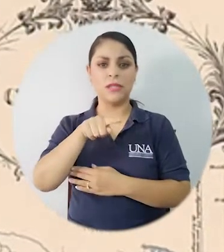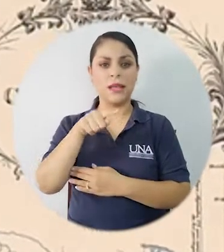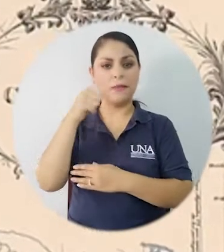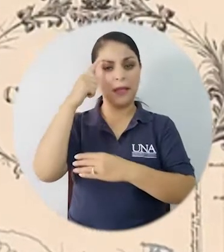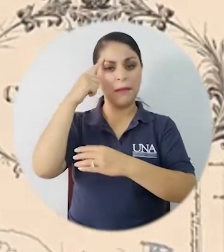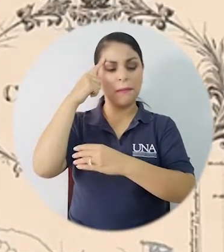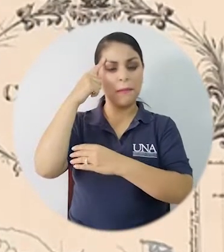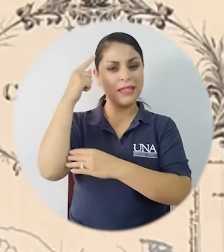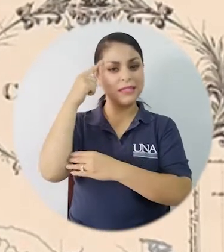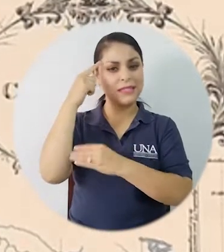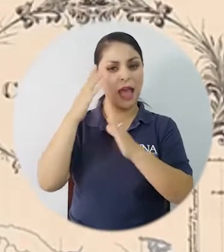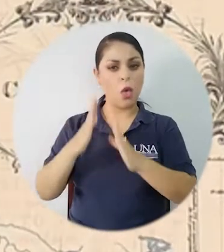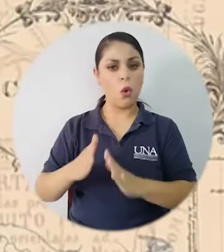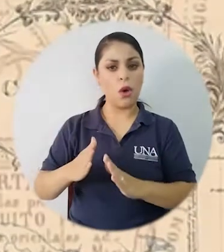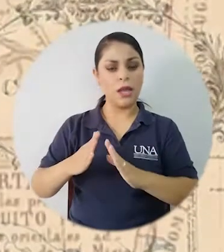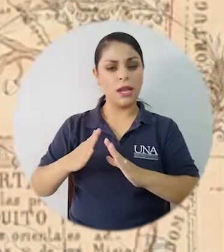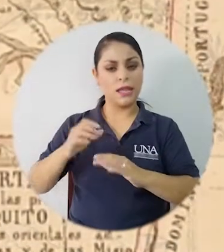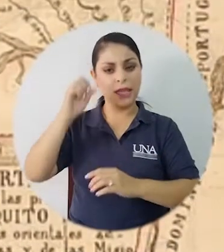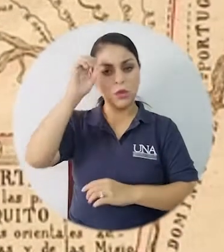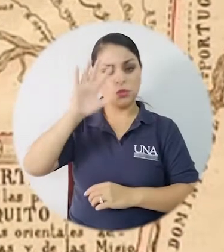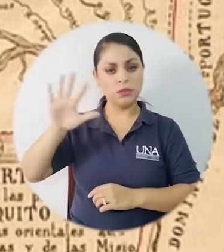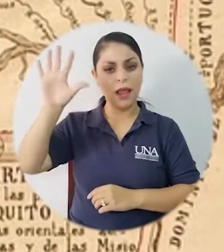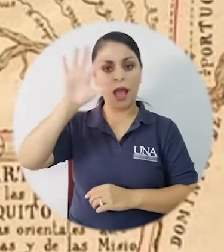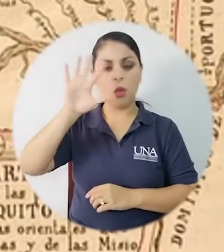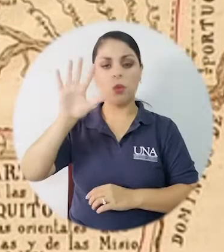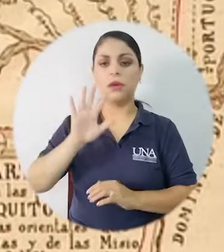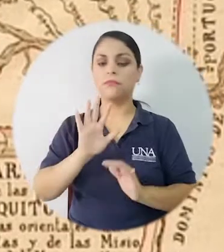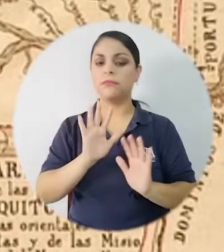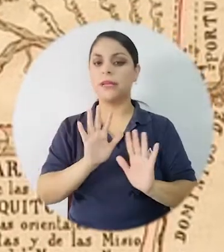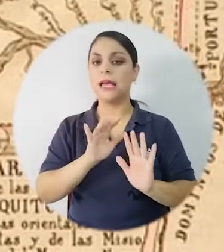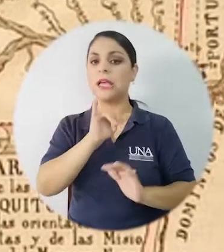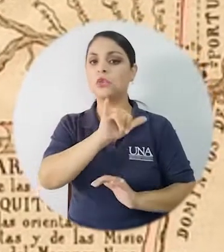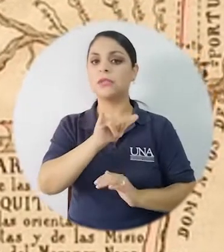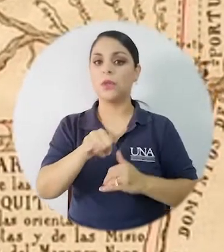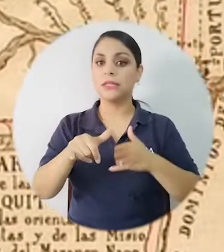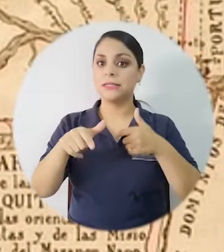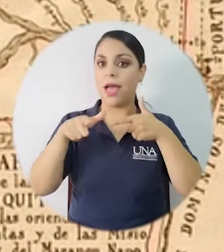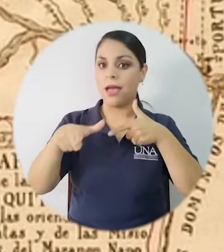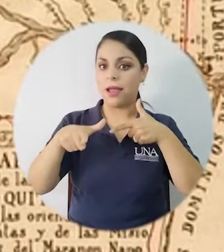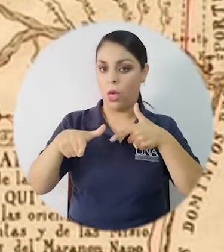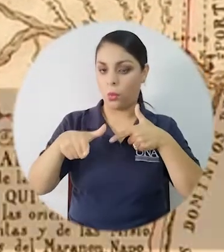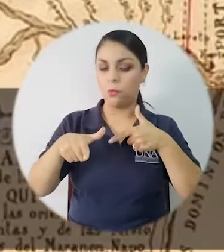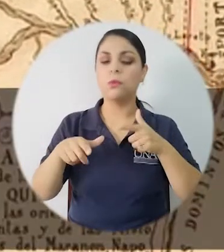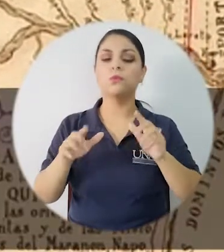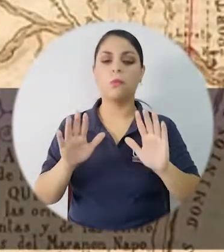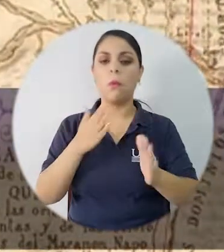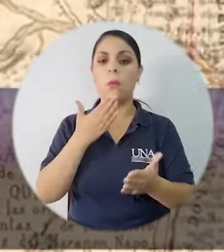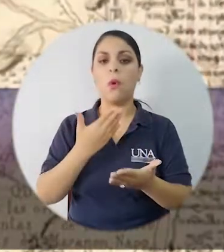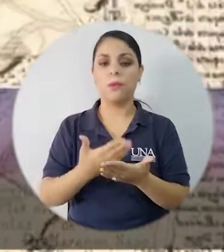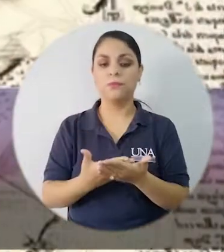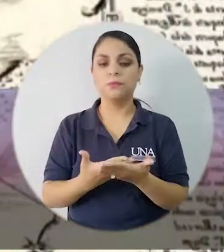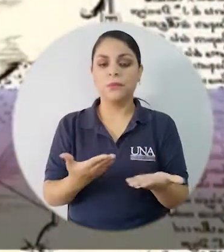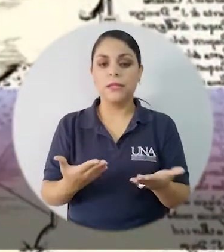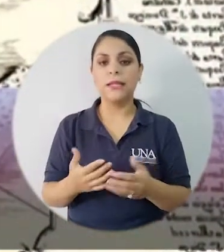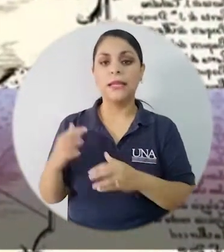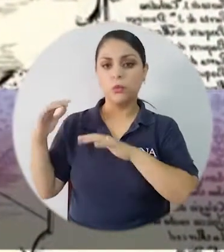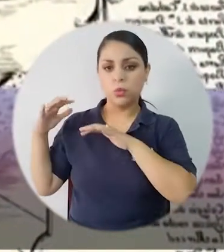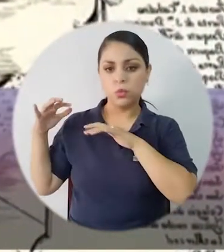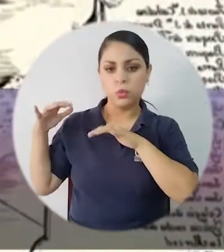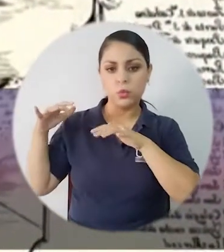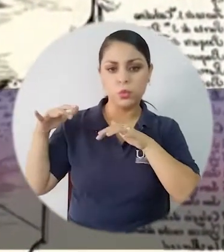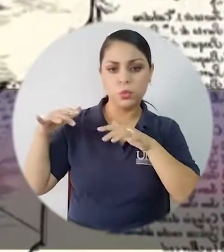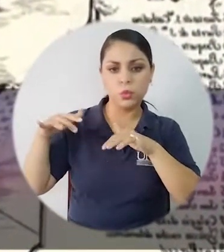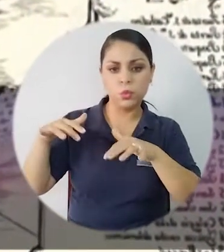cualquier pensador ilustrado, eso hay que manejarlo con mucho cuidado. Y se ha exagerado, se ha extrapolado esa realidad. Pero, por